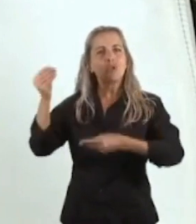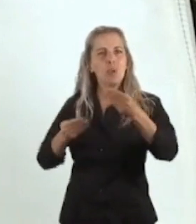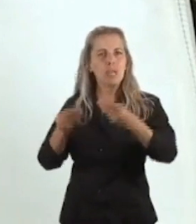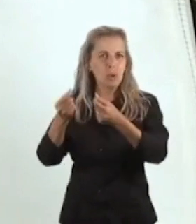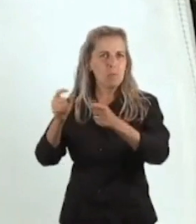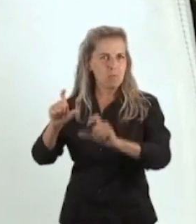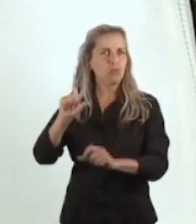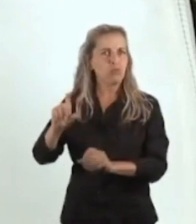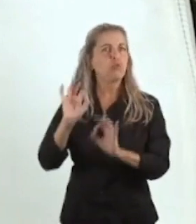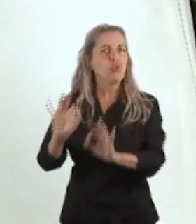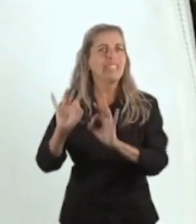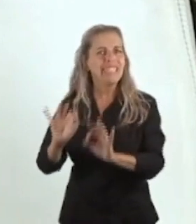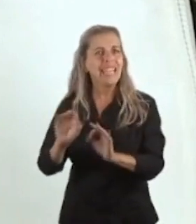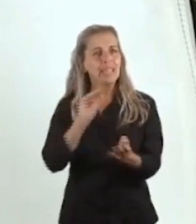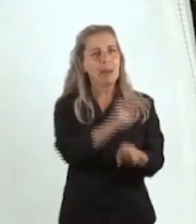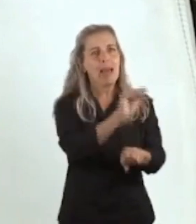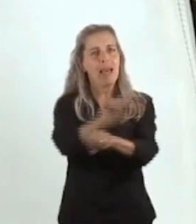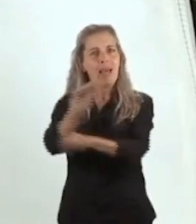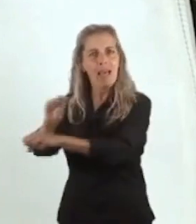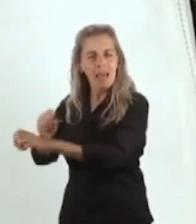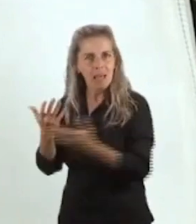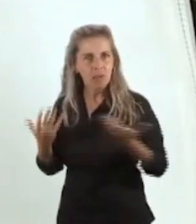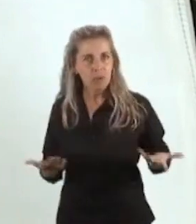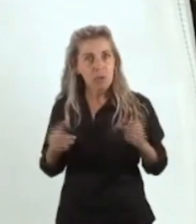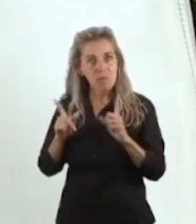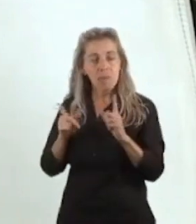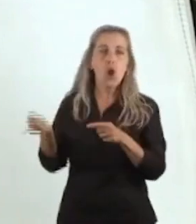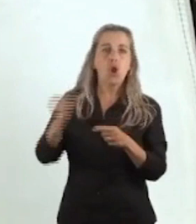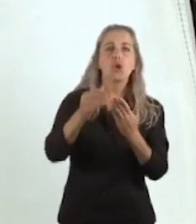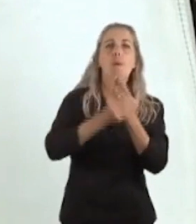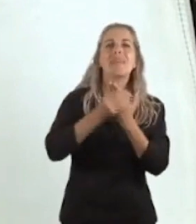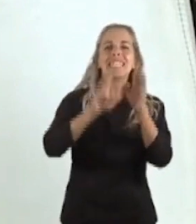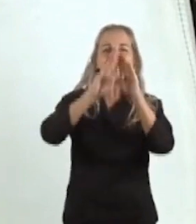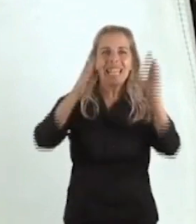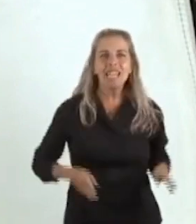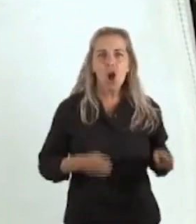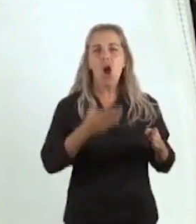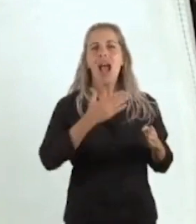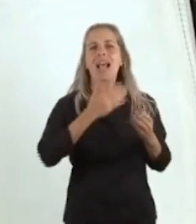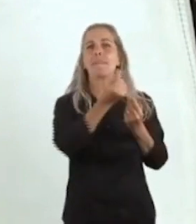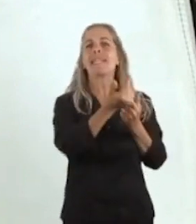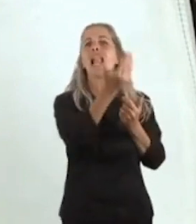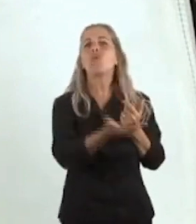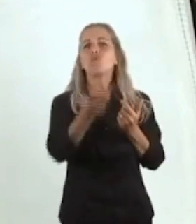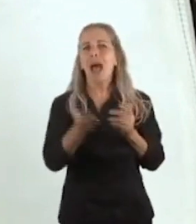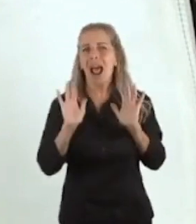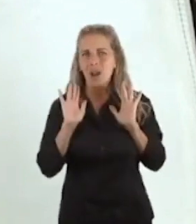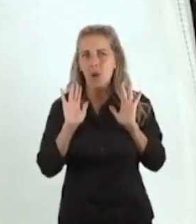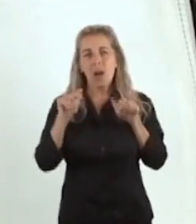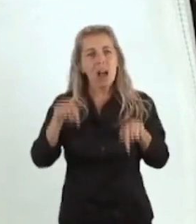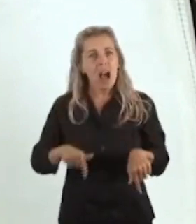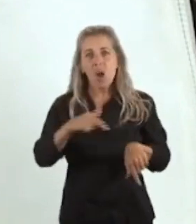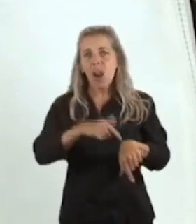contener la demanda social y era capital humano hasta ahora lo que estamos viendo Es demoras en las respuestas Y si